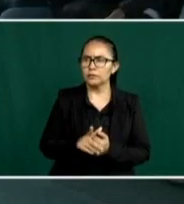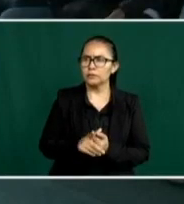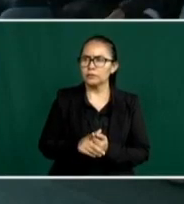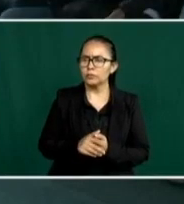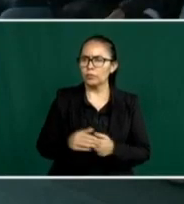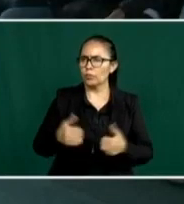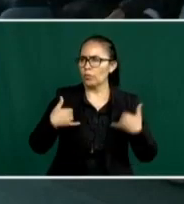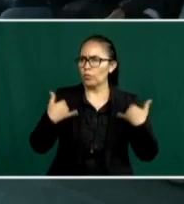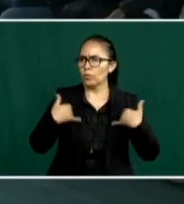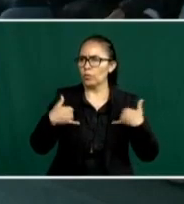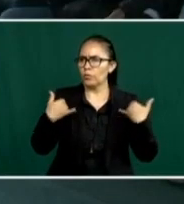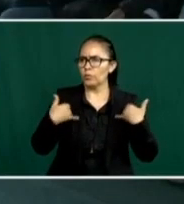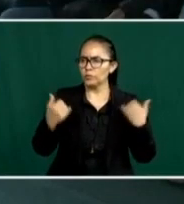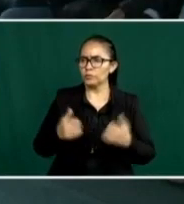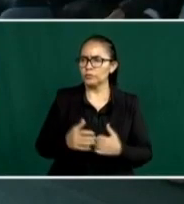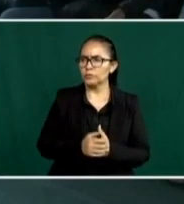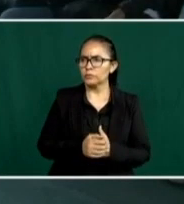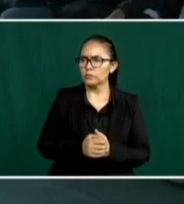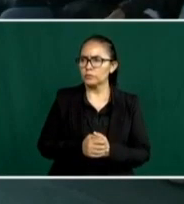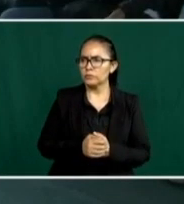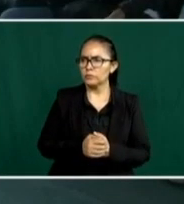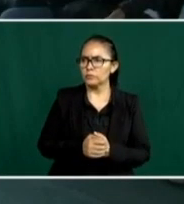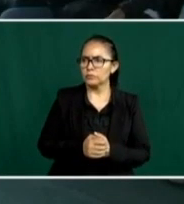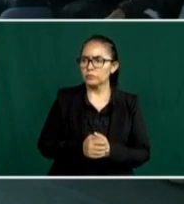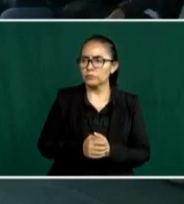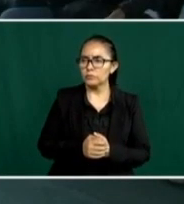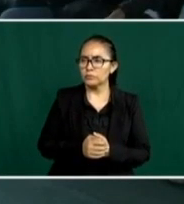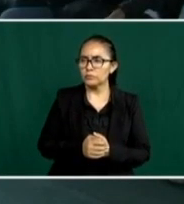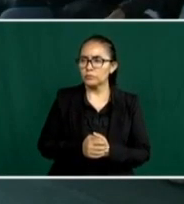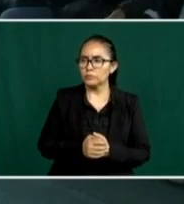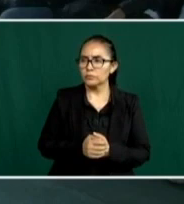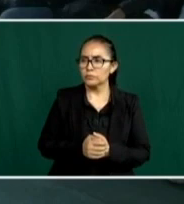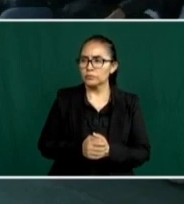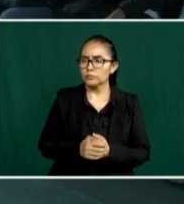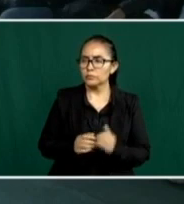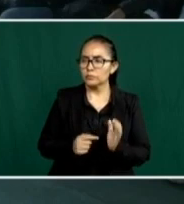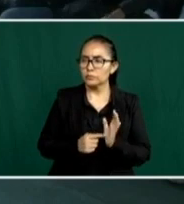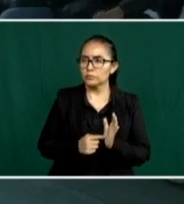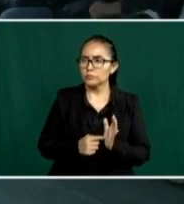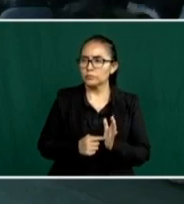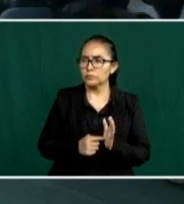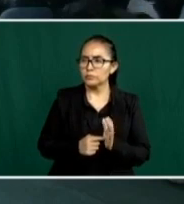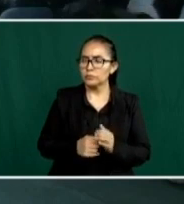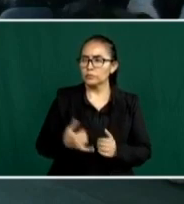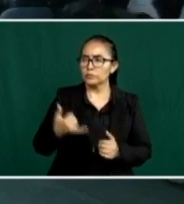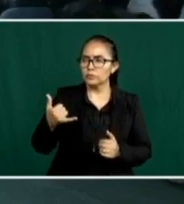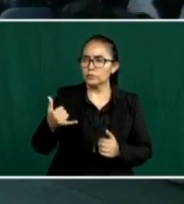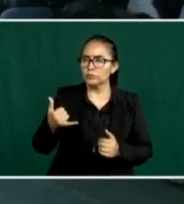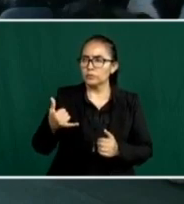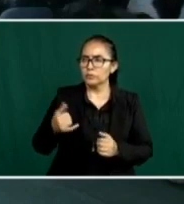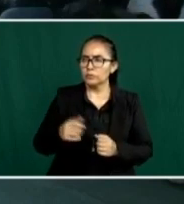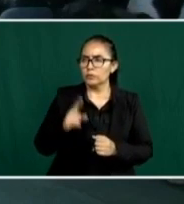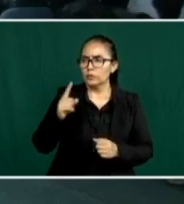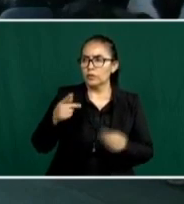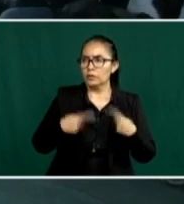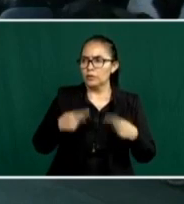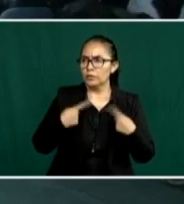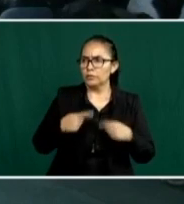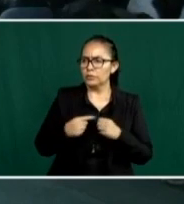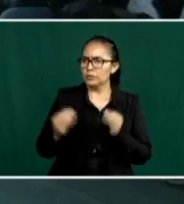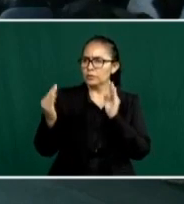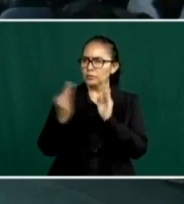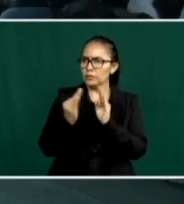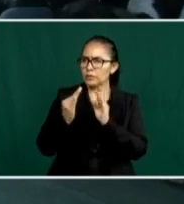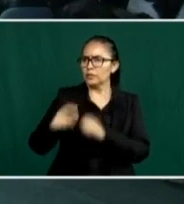este muchacho tenían mucho miedo. Ellos no querían denunciar, porque los tenían amenazados. Y hay persona muy cercana